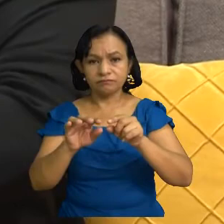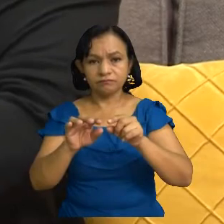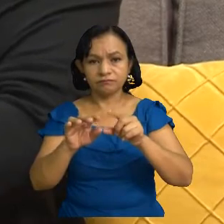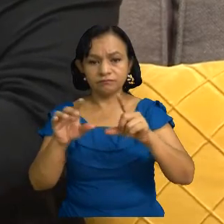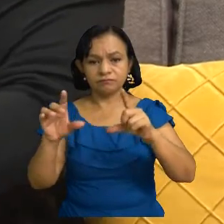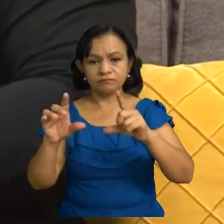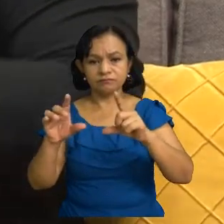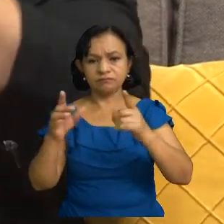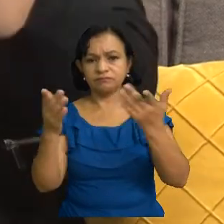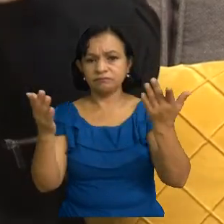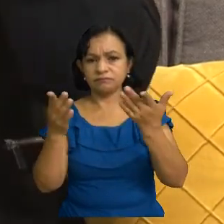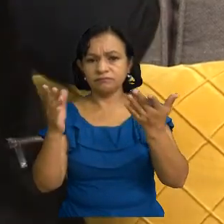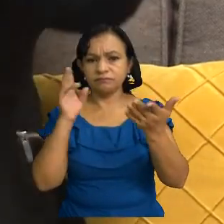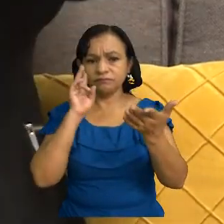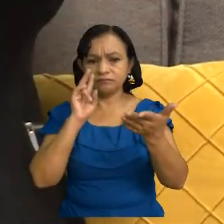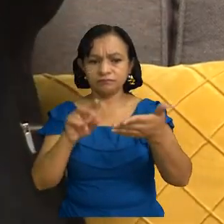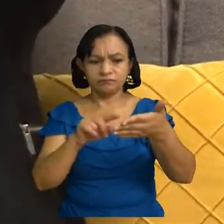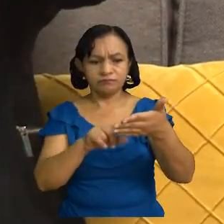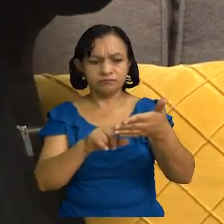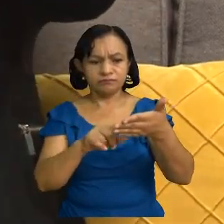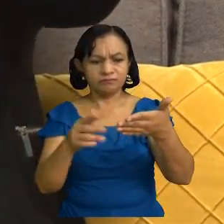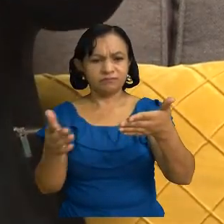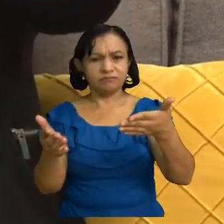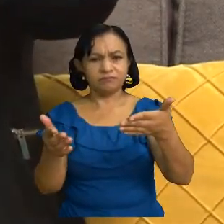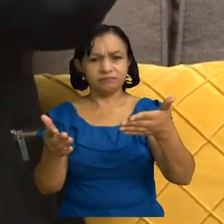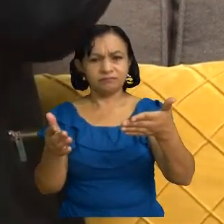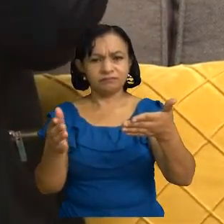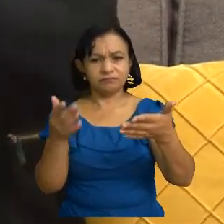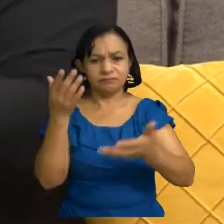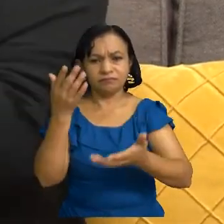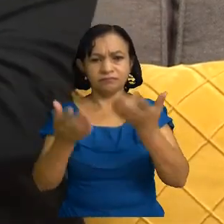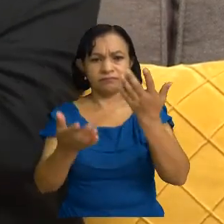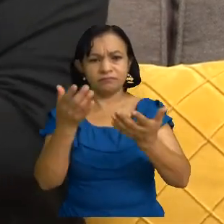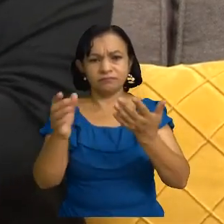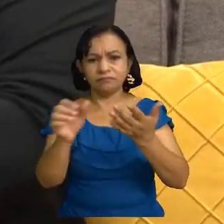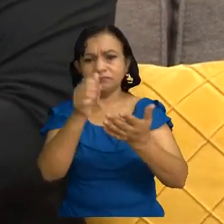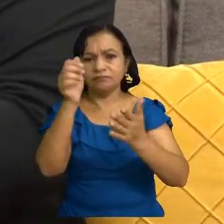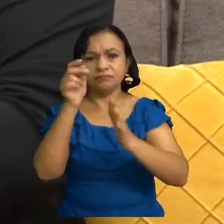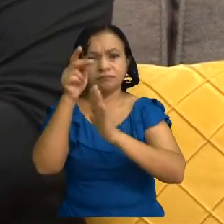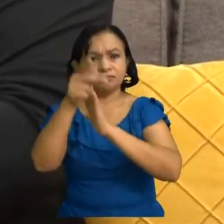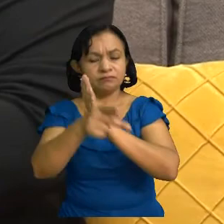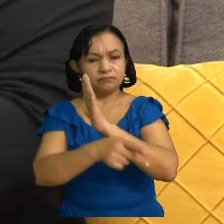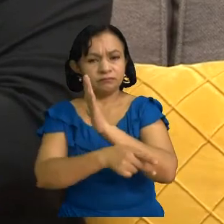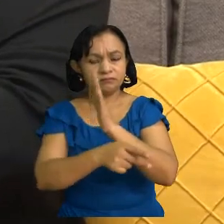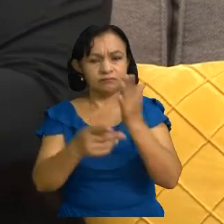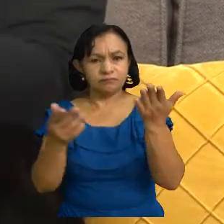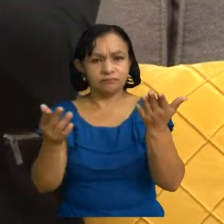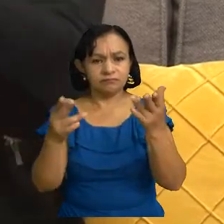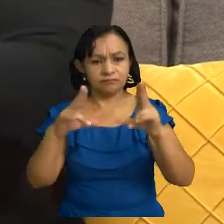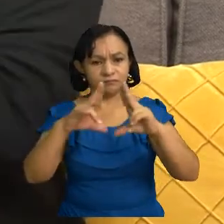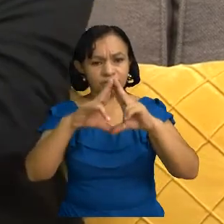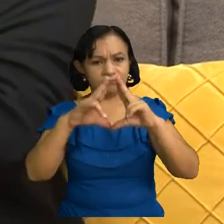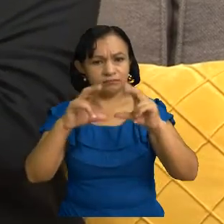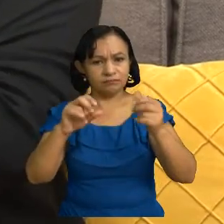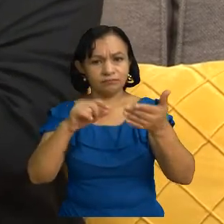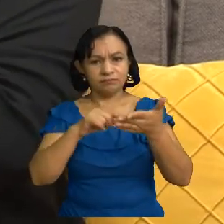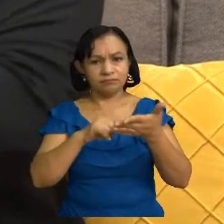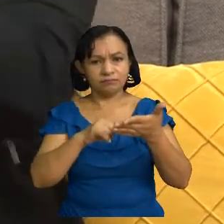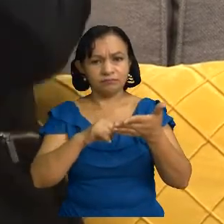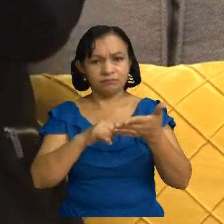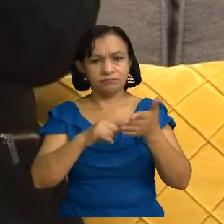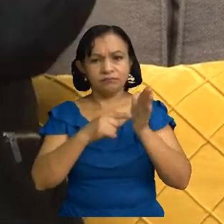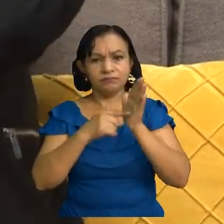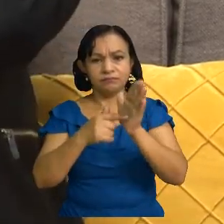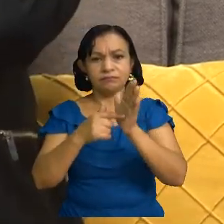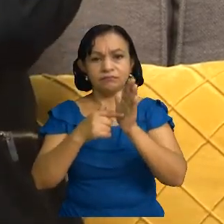encontrás con que la imagen corresponde a incendios de otros países ni siquiera como las que utilizaron por ejemplo